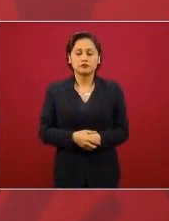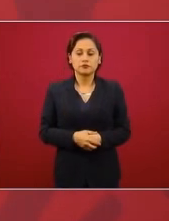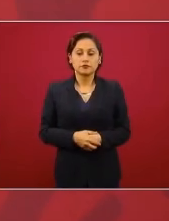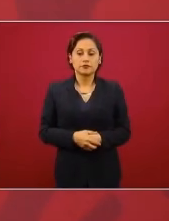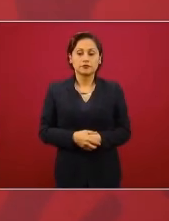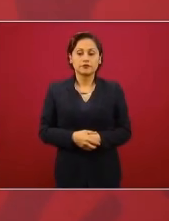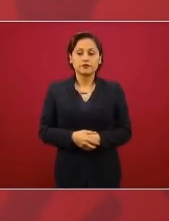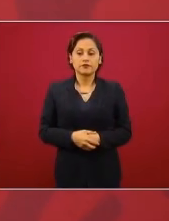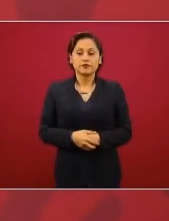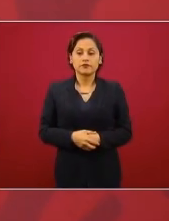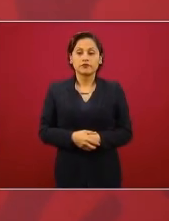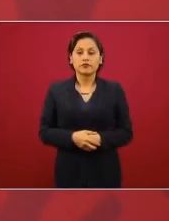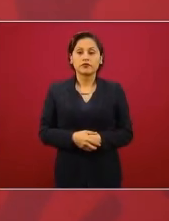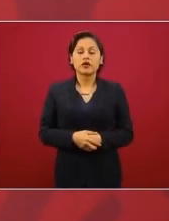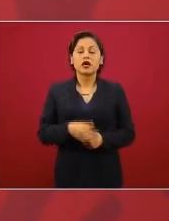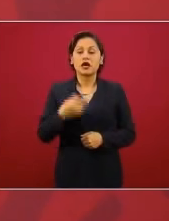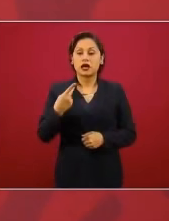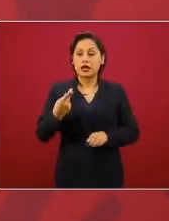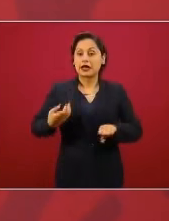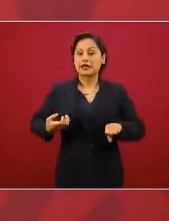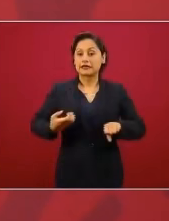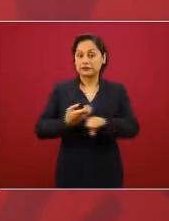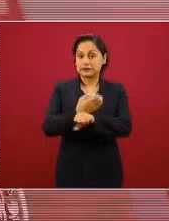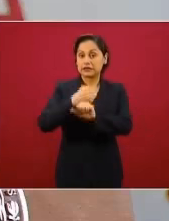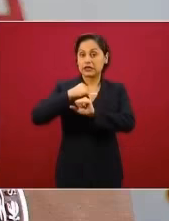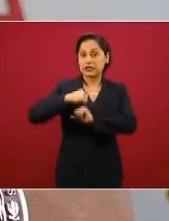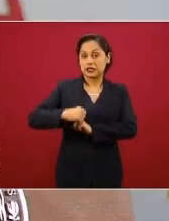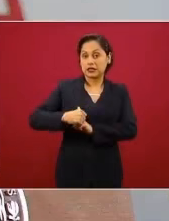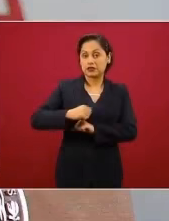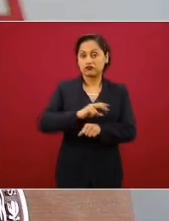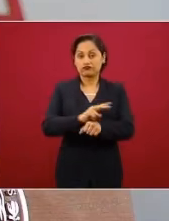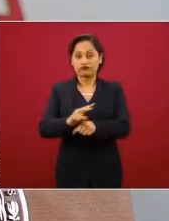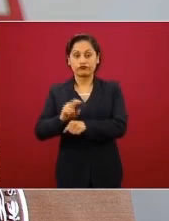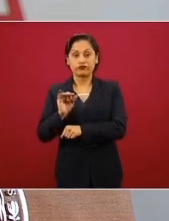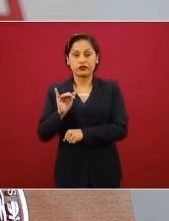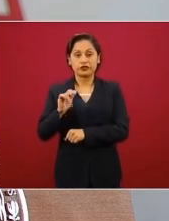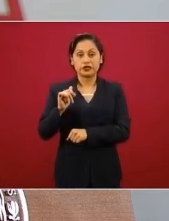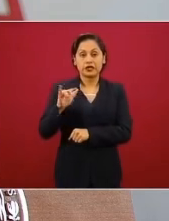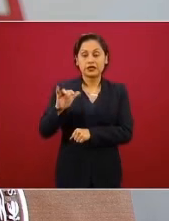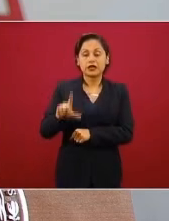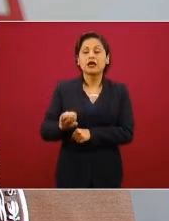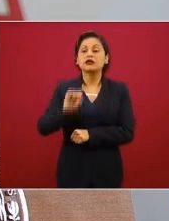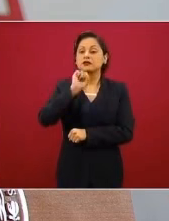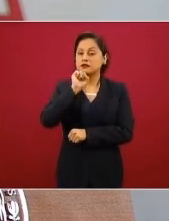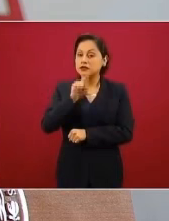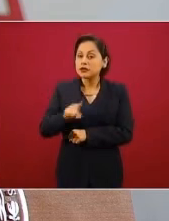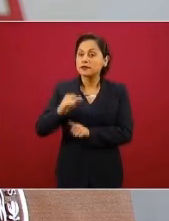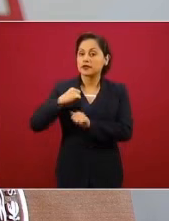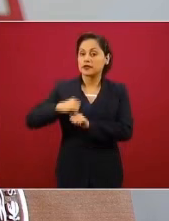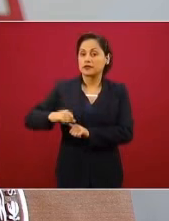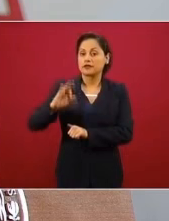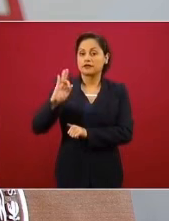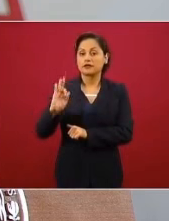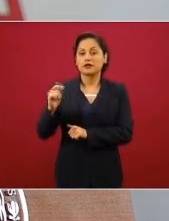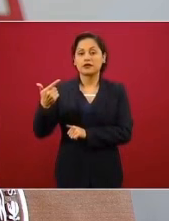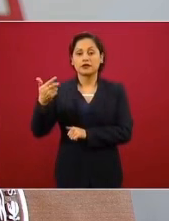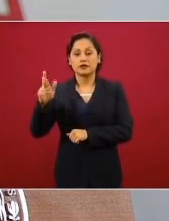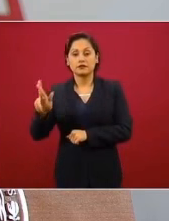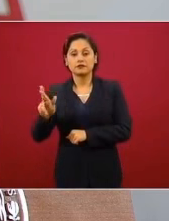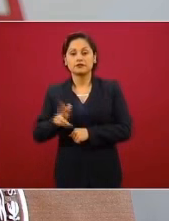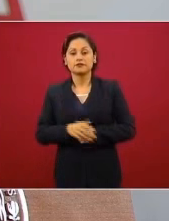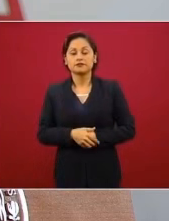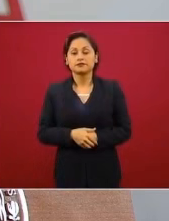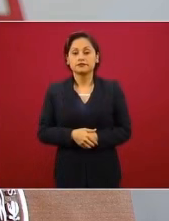la fiscalía del estado y también la fiscalía de la república por esta